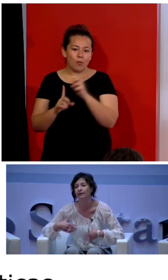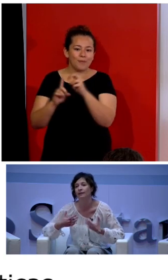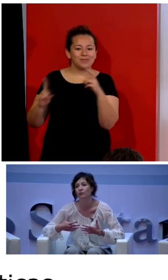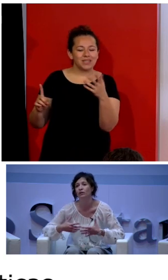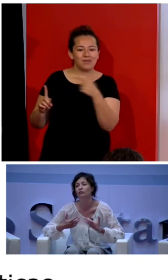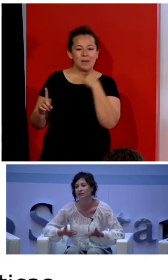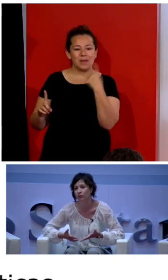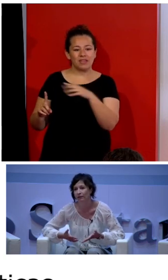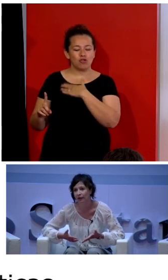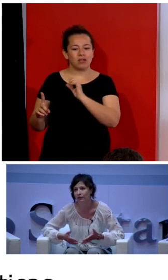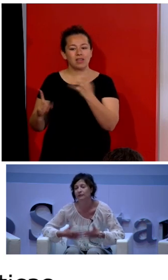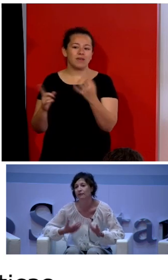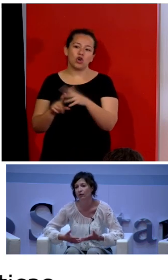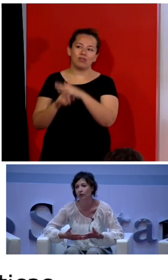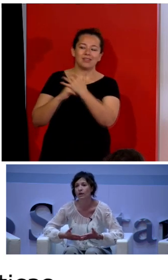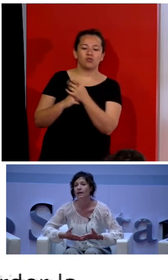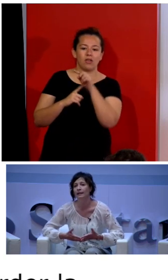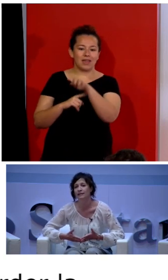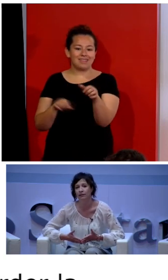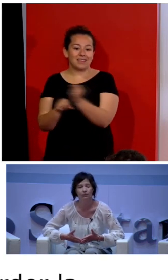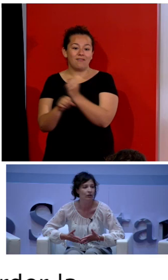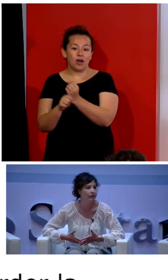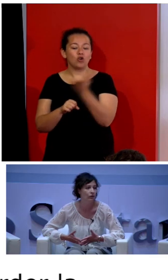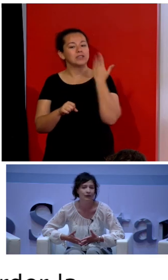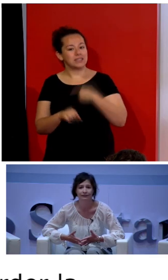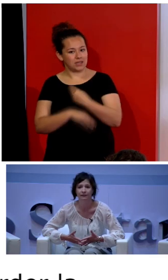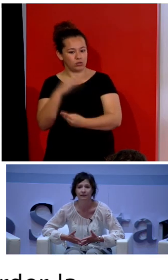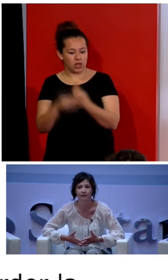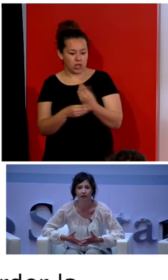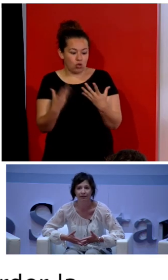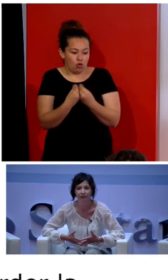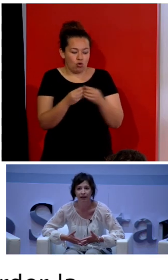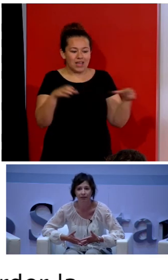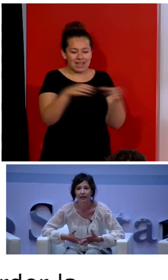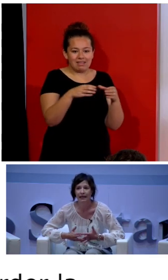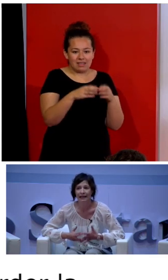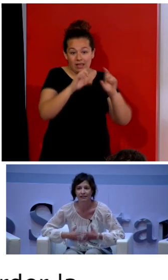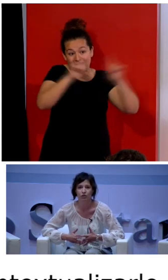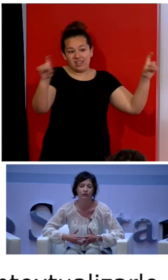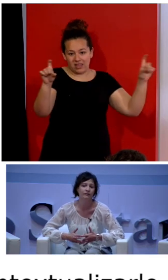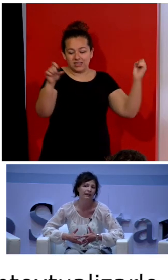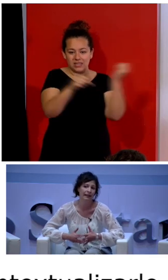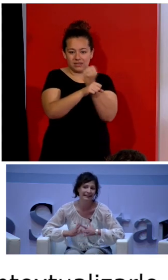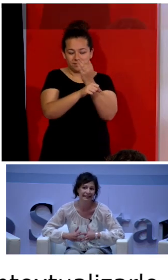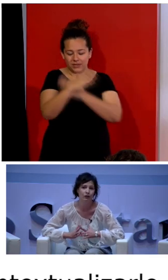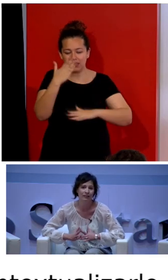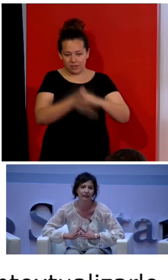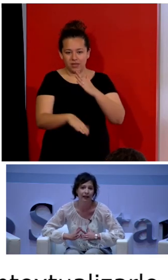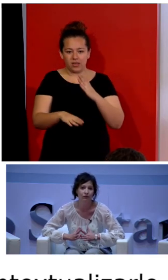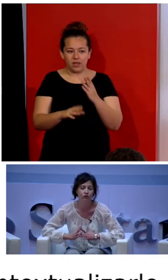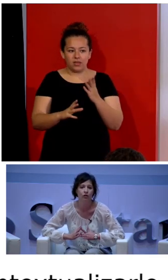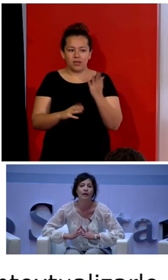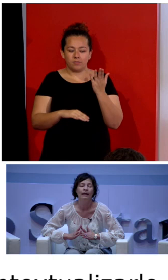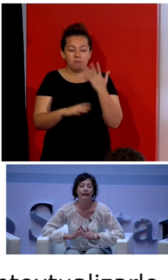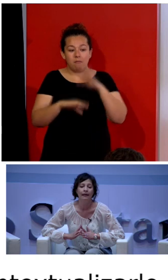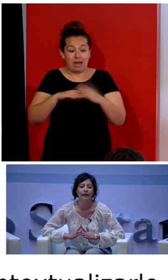de que teníamos que contextualizarlo en el trabajo que ya estábamos haciendo con las entidades de discapacidad en la gestión de itinerarios